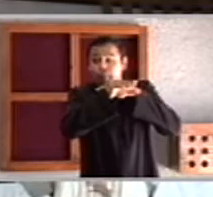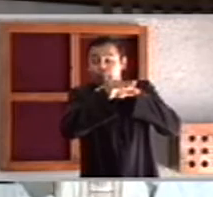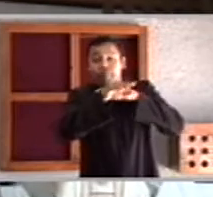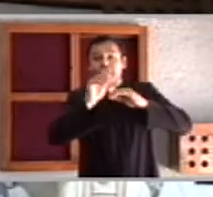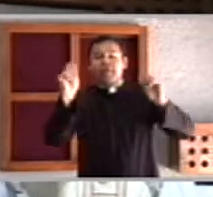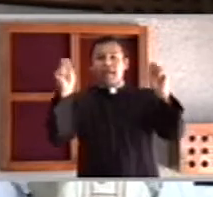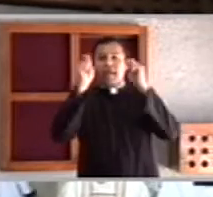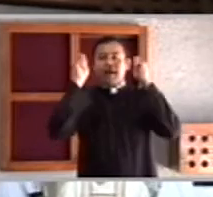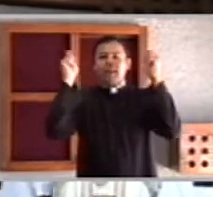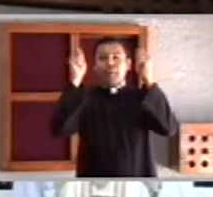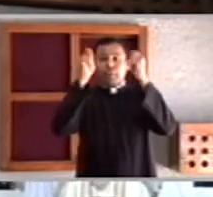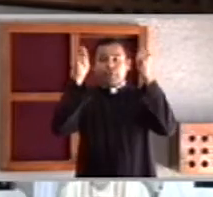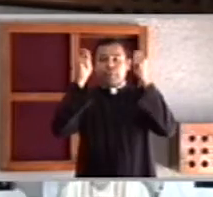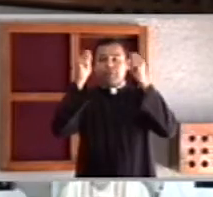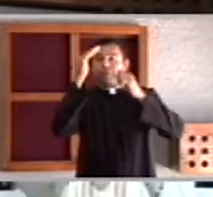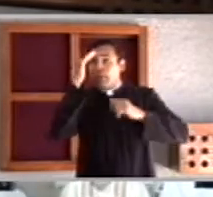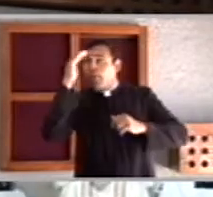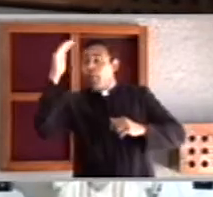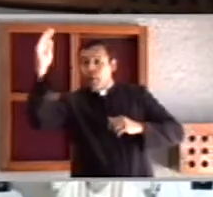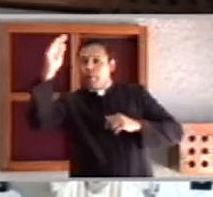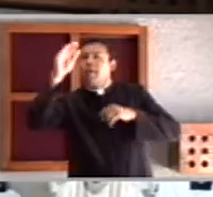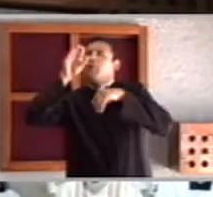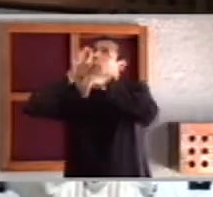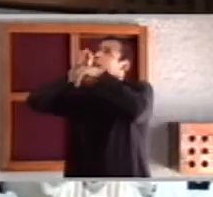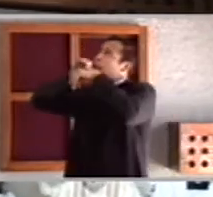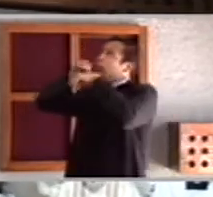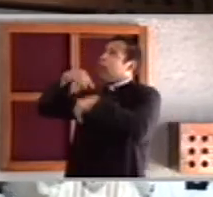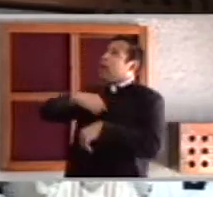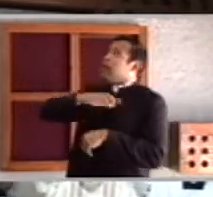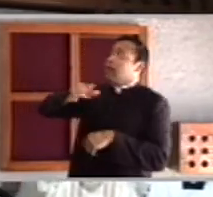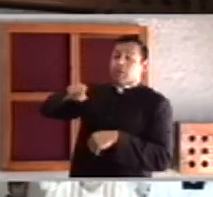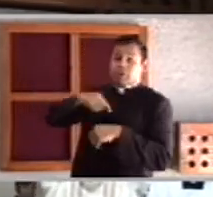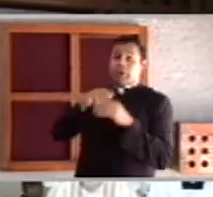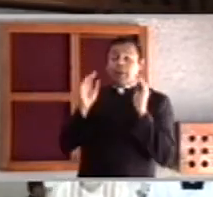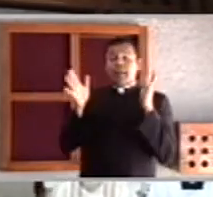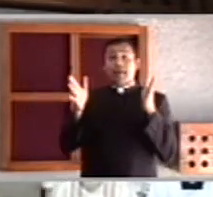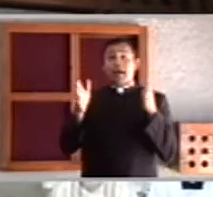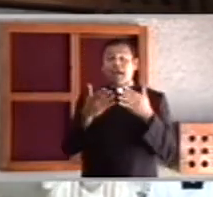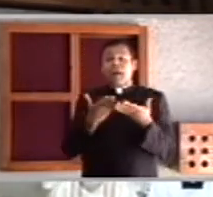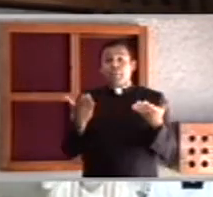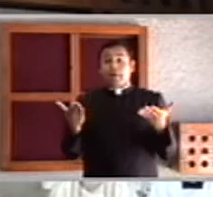El Señor nos permite ya desde ahora